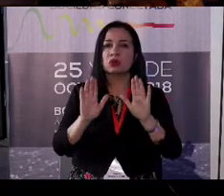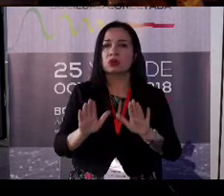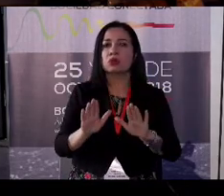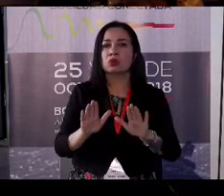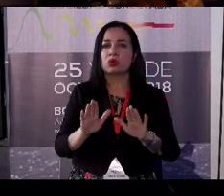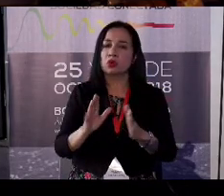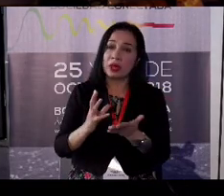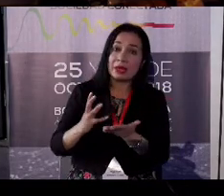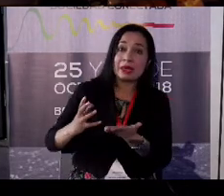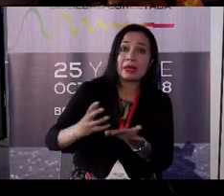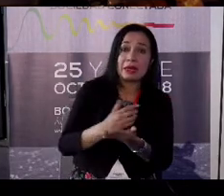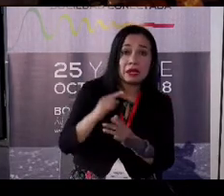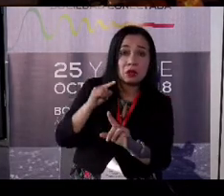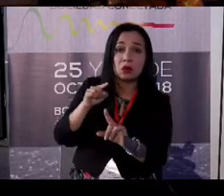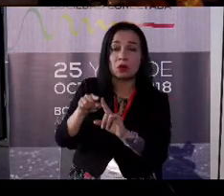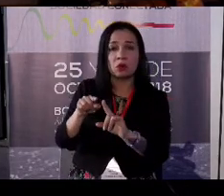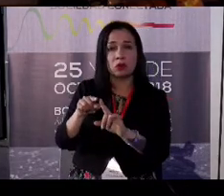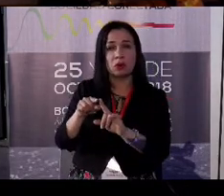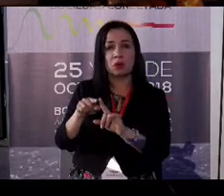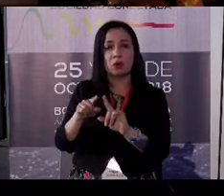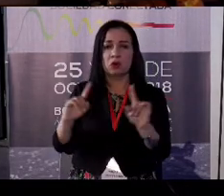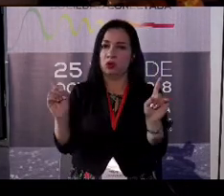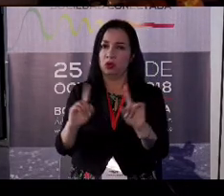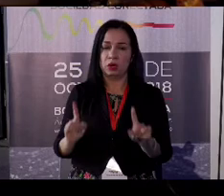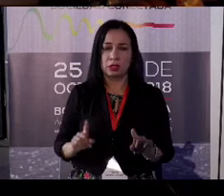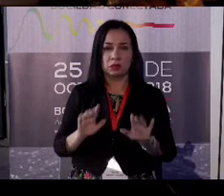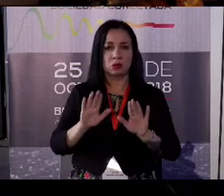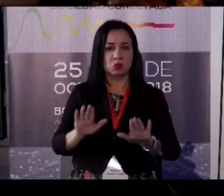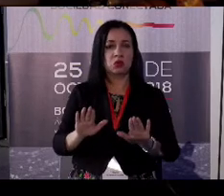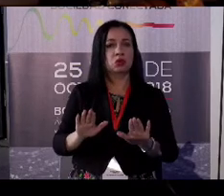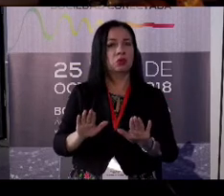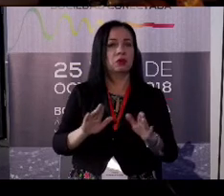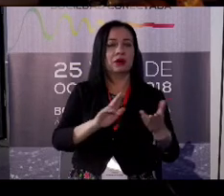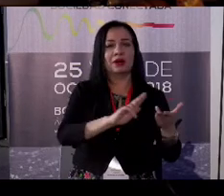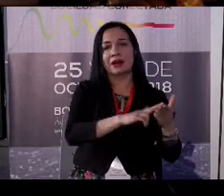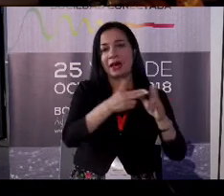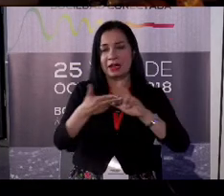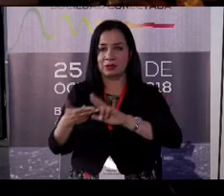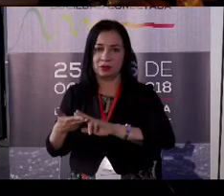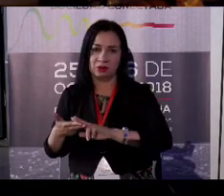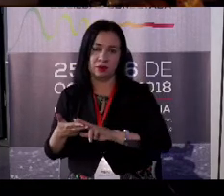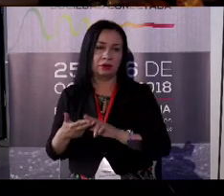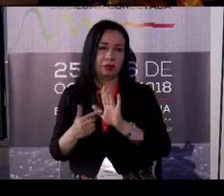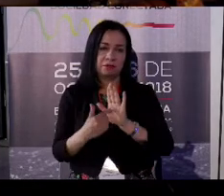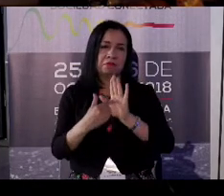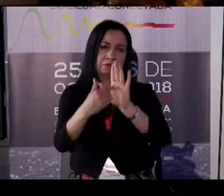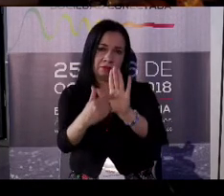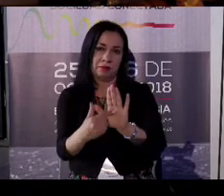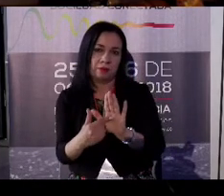el ingreso. Y esto tiene que ver con el hecho de que se ha demostrado,